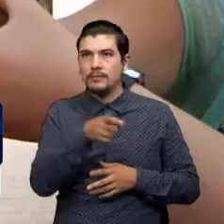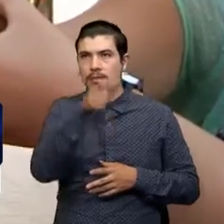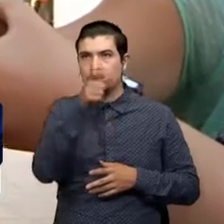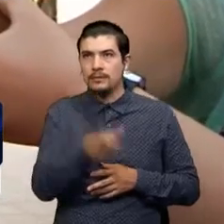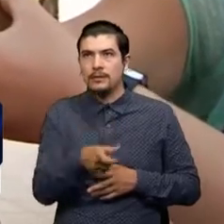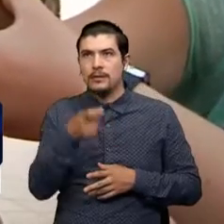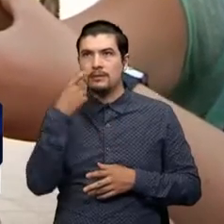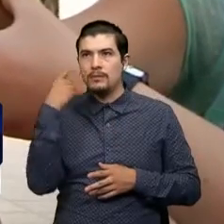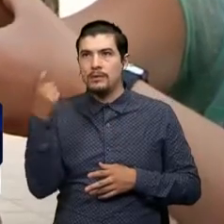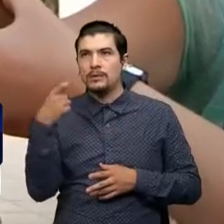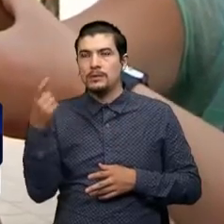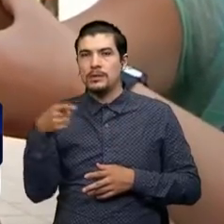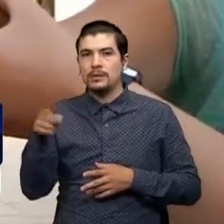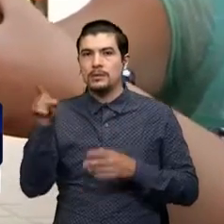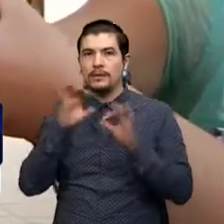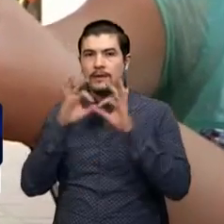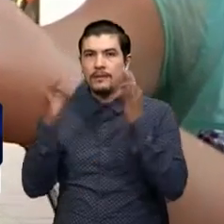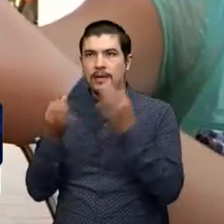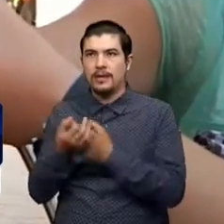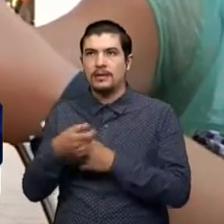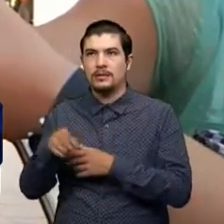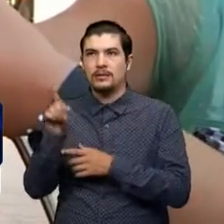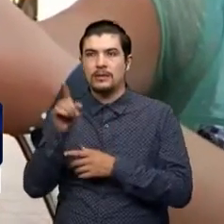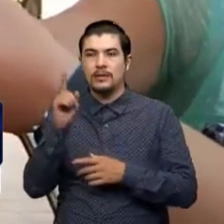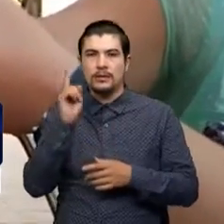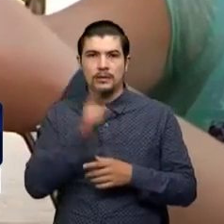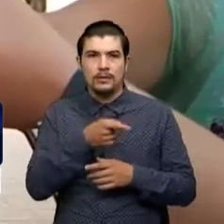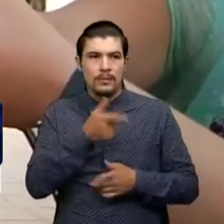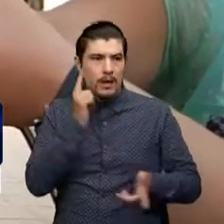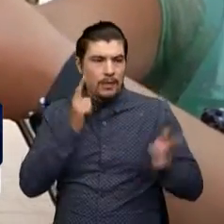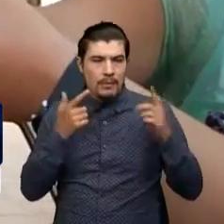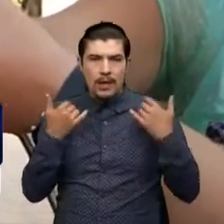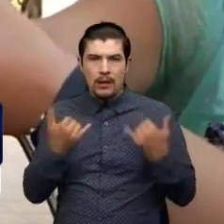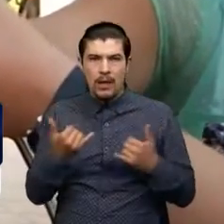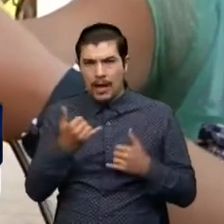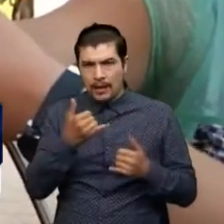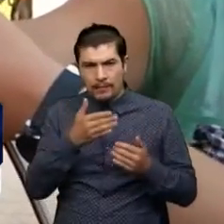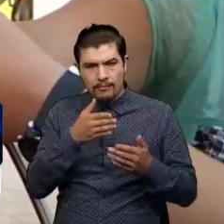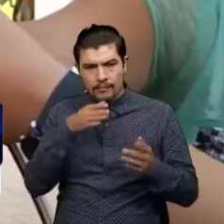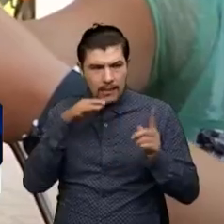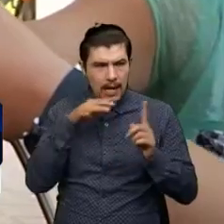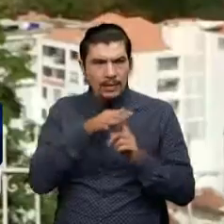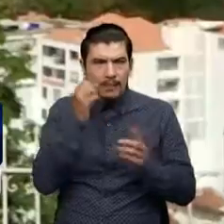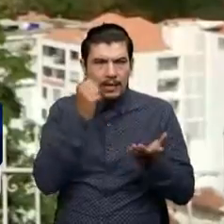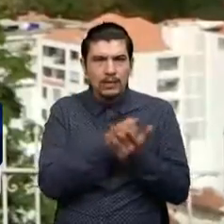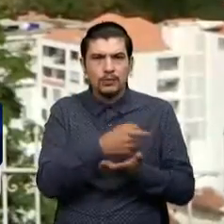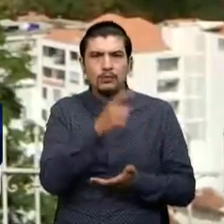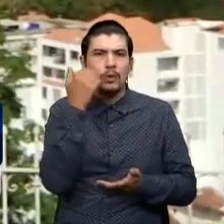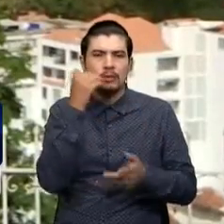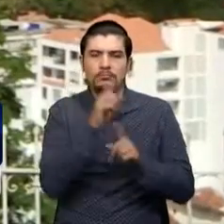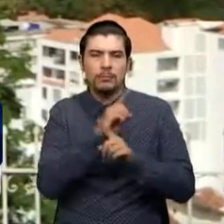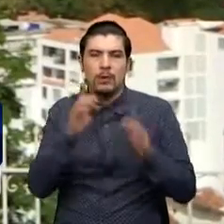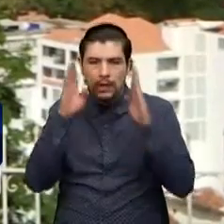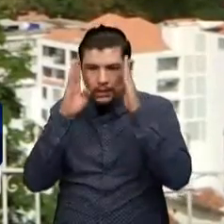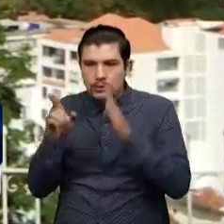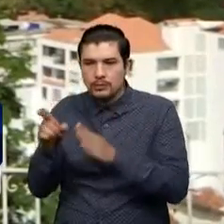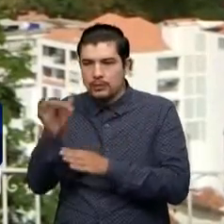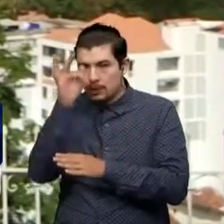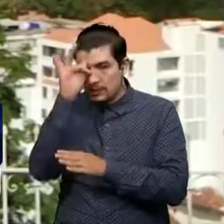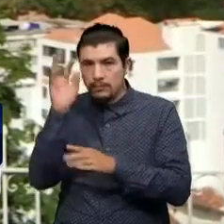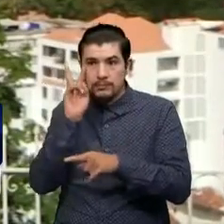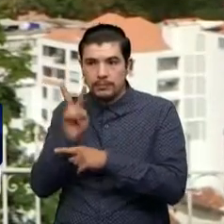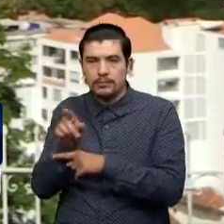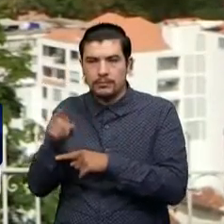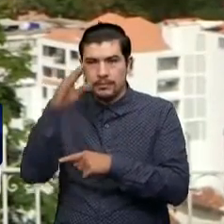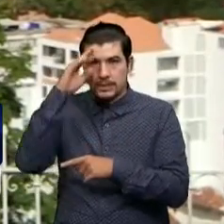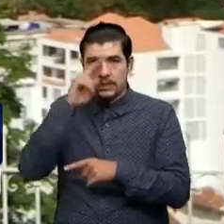familiar, le dispararon. Las heridas no son mortales, está siendo atendida en el hospital con custodia de la policía. Entre tanto, en la vía que comunica Ocaña